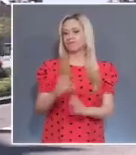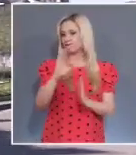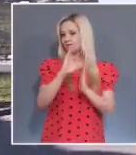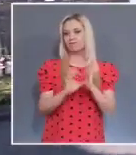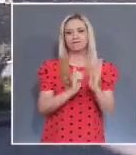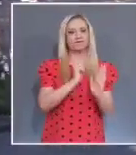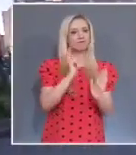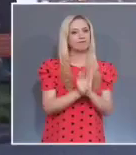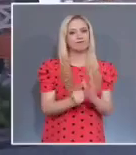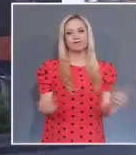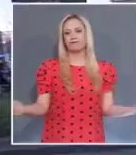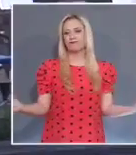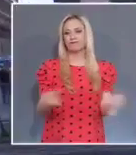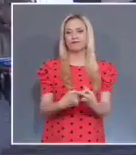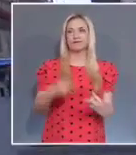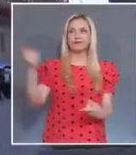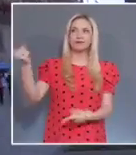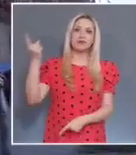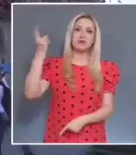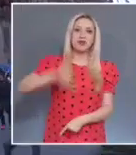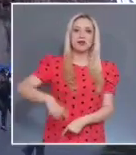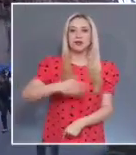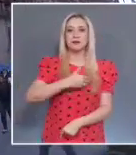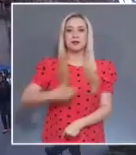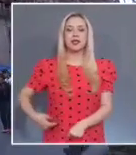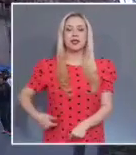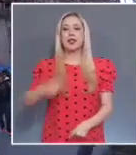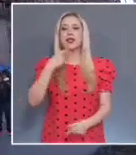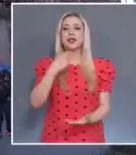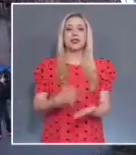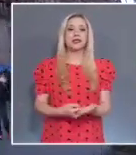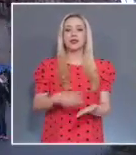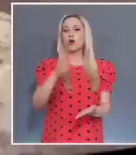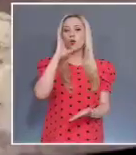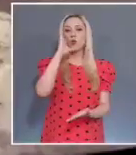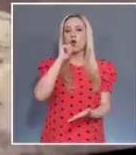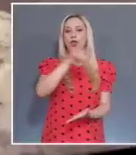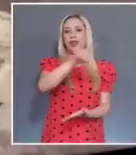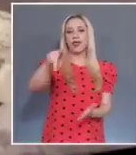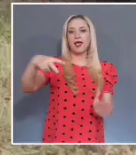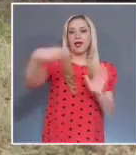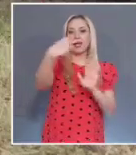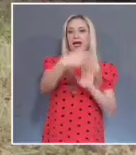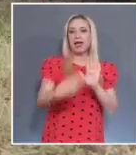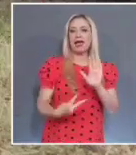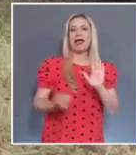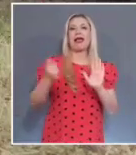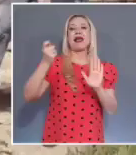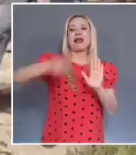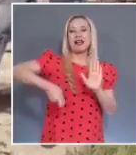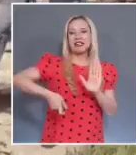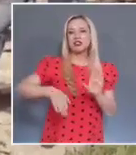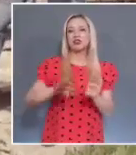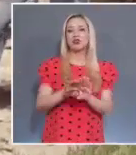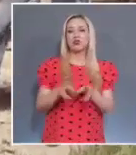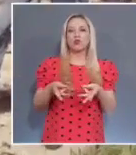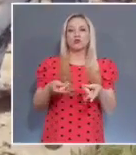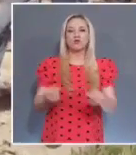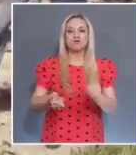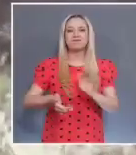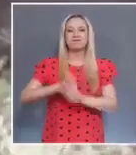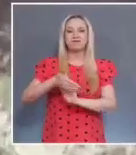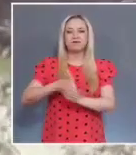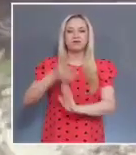del Ejecutivo Federal que declaraba de interés público y seguridad nacional las obras y proyectos desarrolladas por el Gobierno de